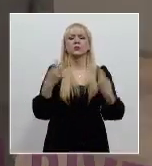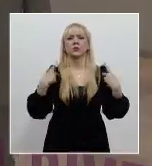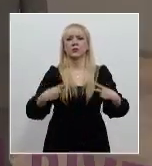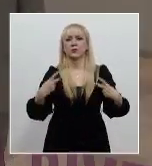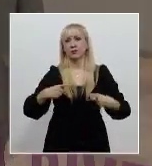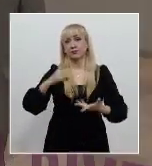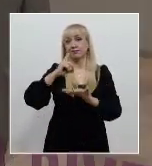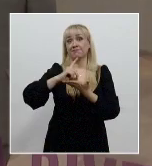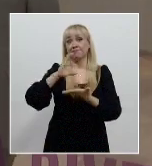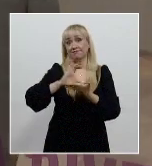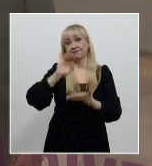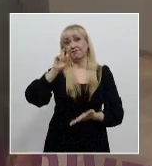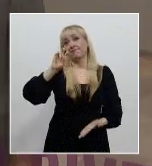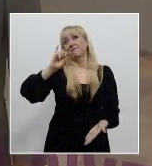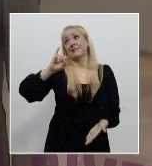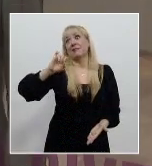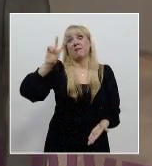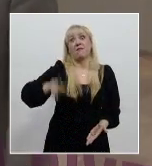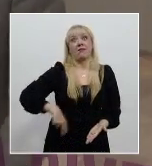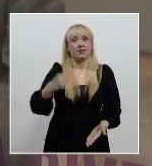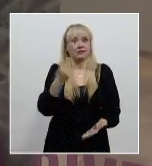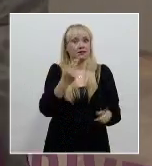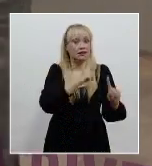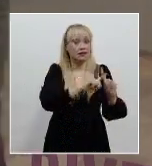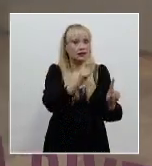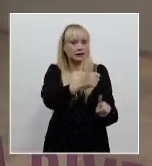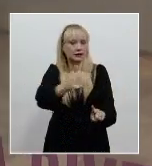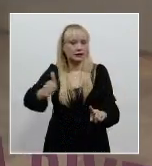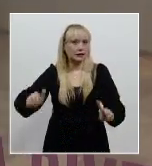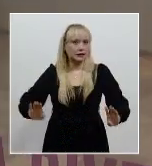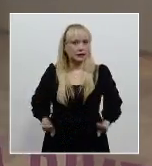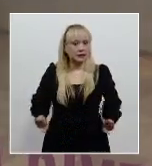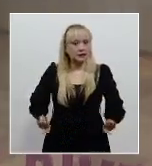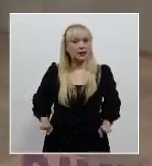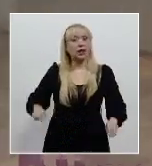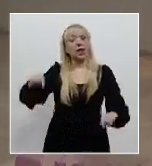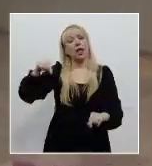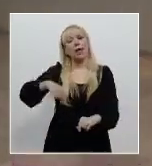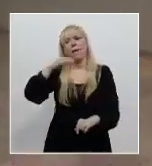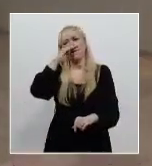con discapacidad. Para el máximo tribunal del país, la Defensoría